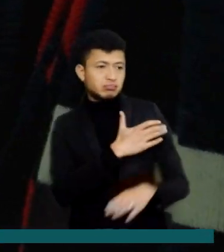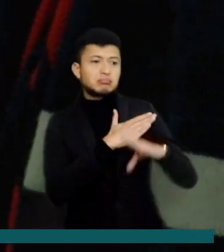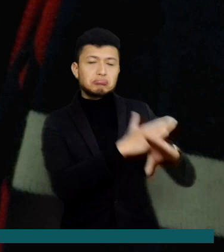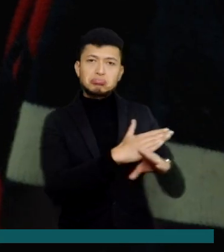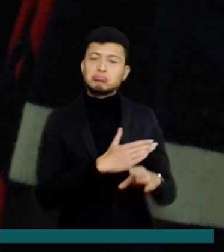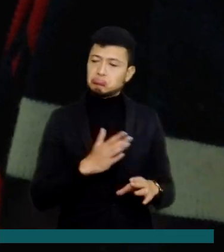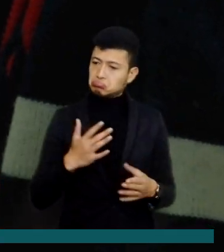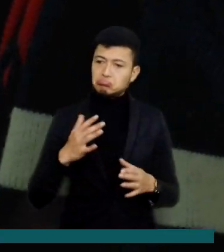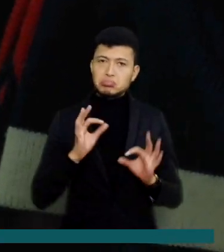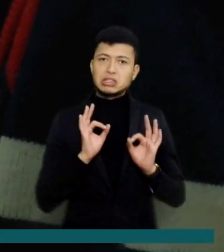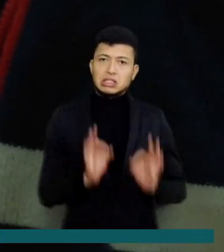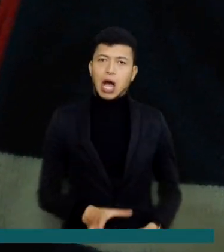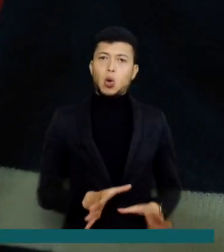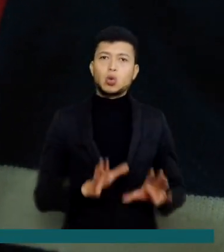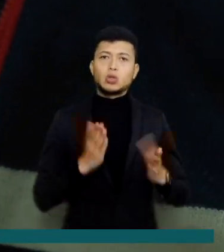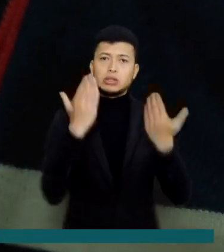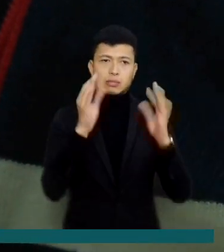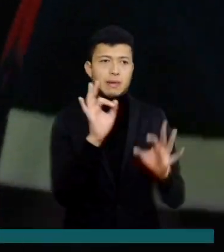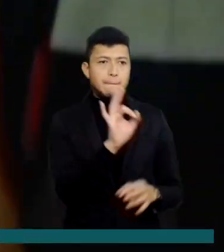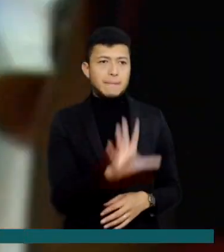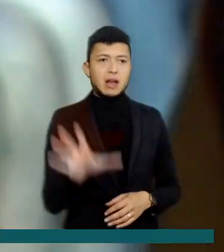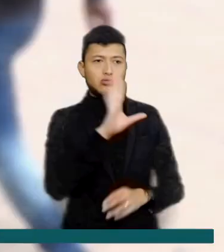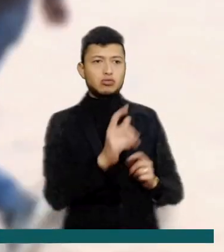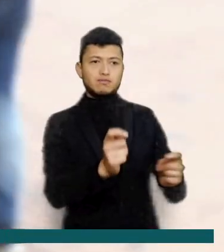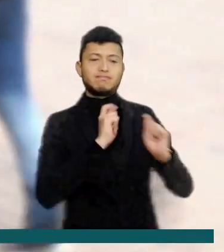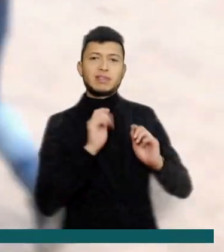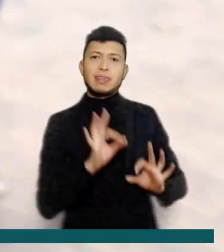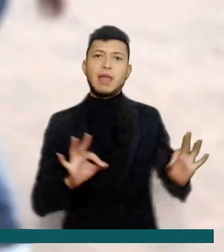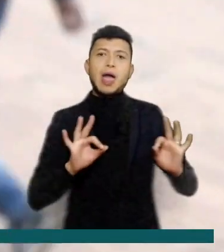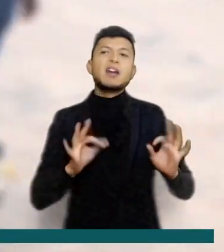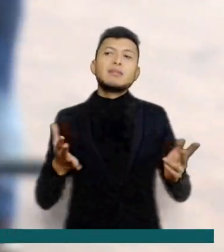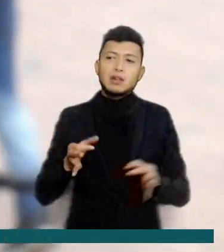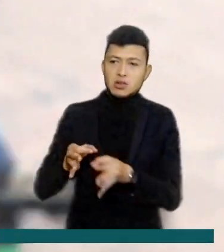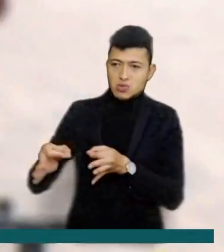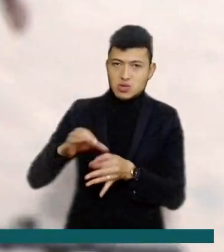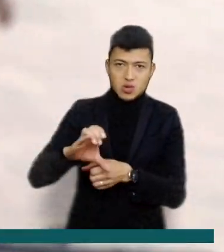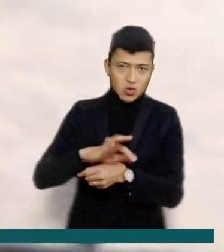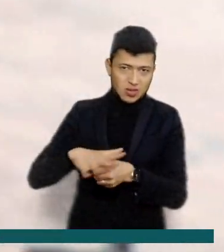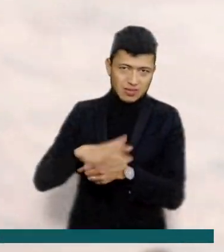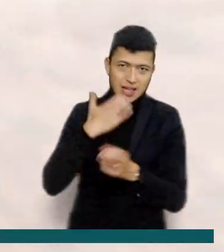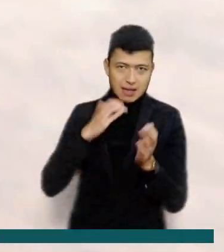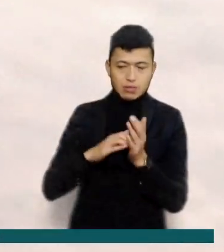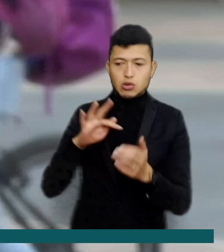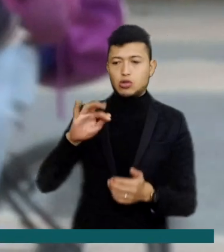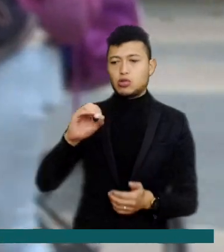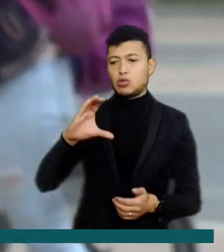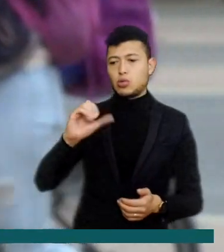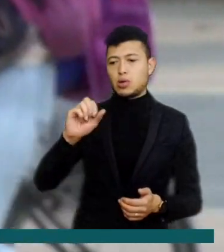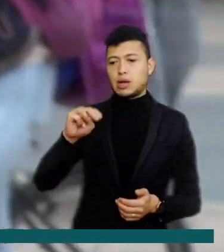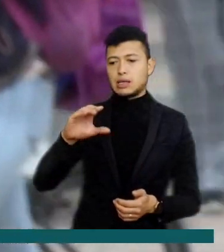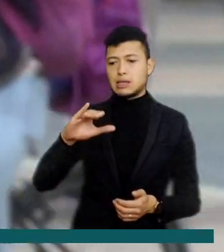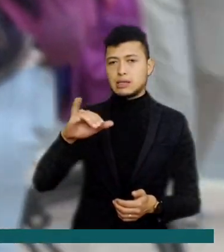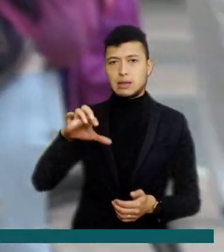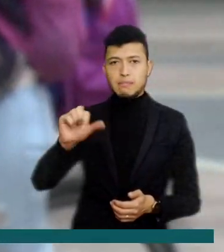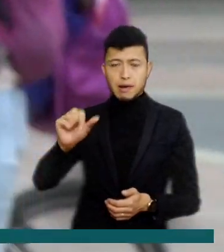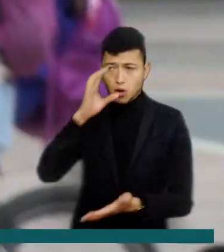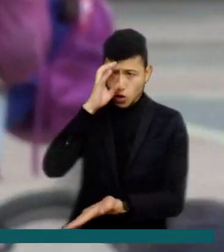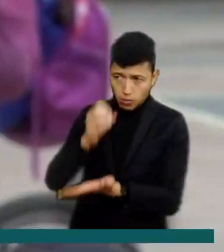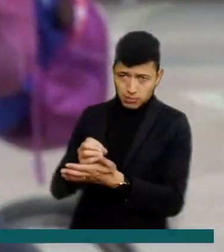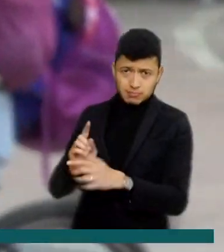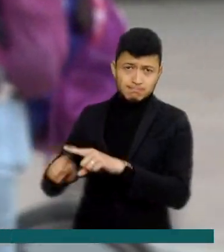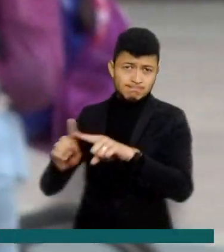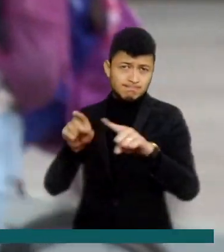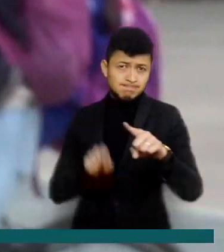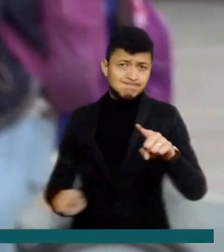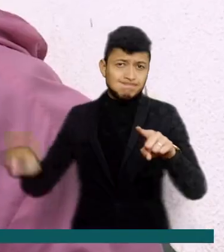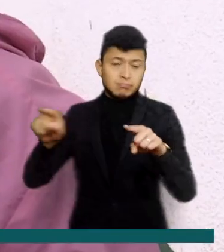biológicos son seguros para prevenir un contagio del virus? En municipios de Cundinamarca, como en Tocancipá, encontramos opiniones